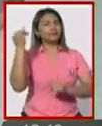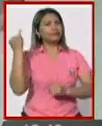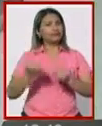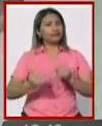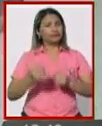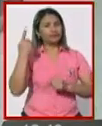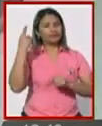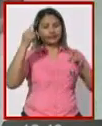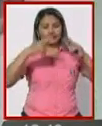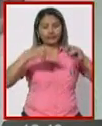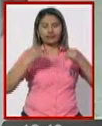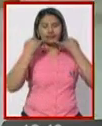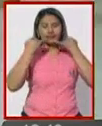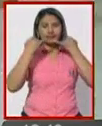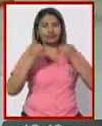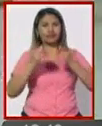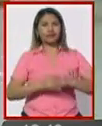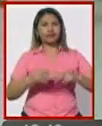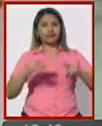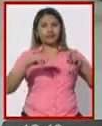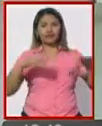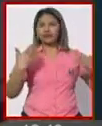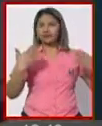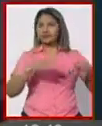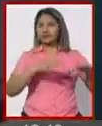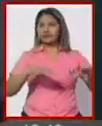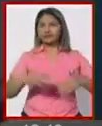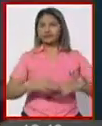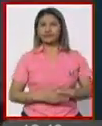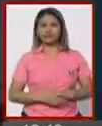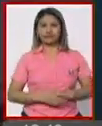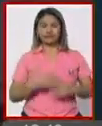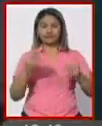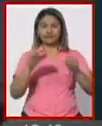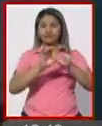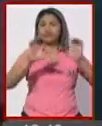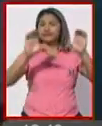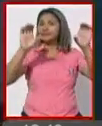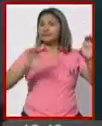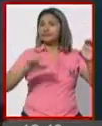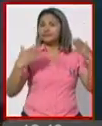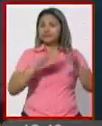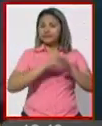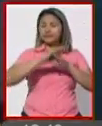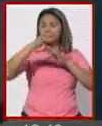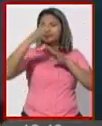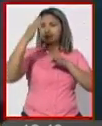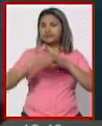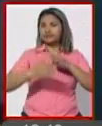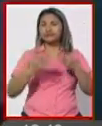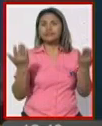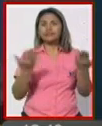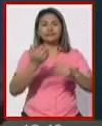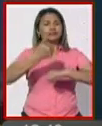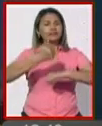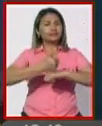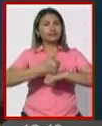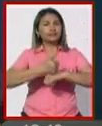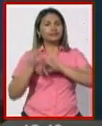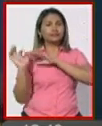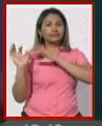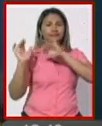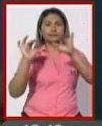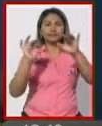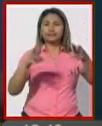reunión para analizar el informe de la inspección realizada. Se ha certificado de que está concluido todo donde va a sentarse los hermanos